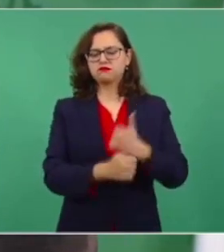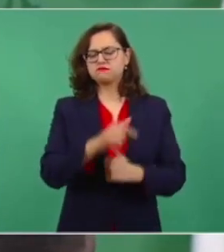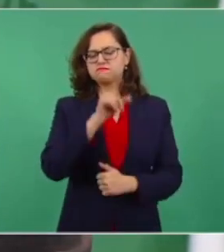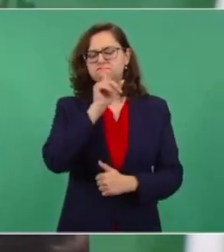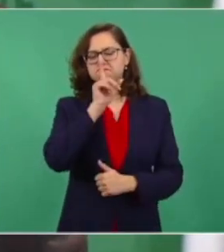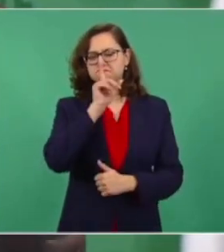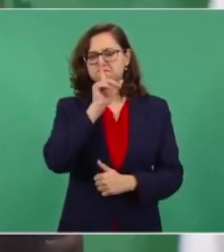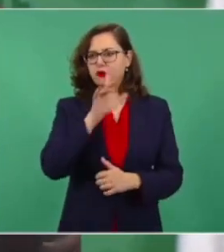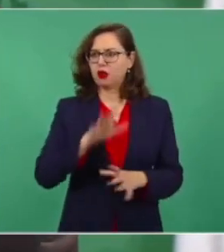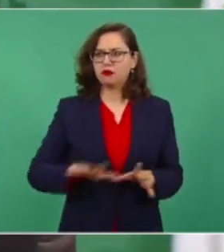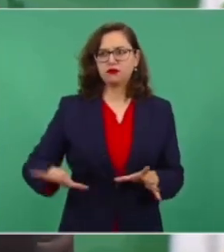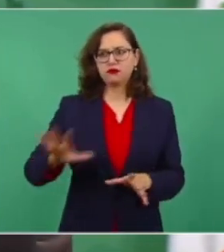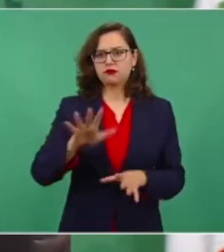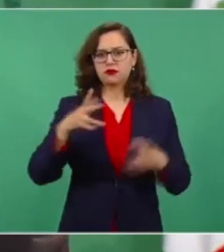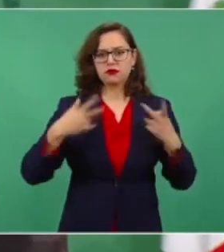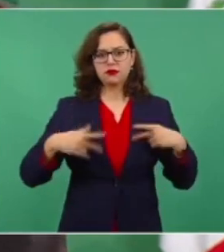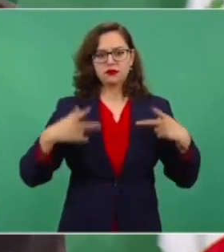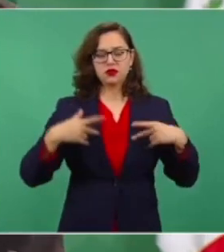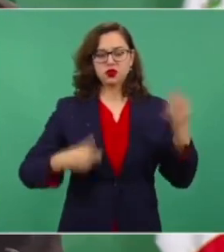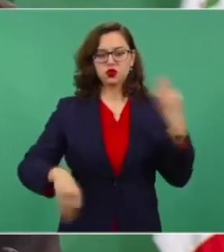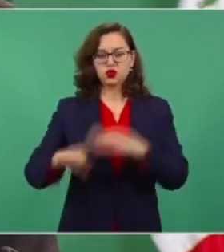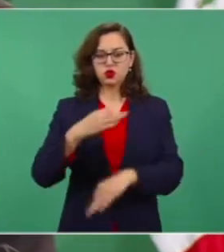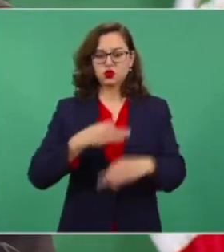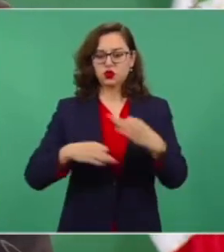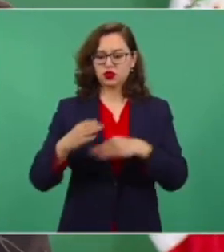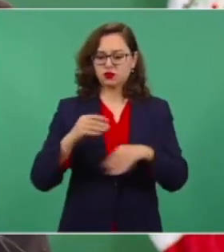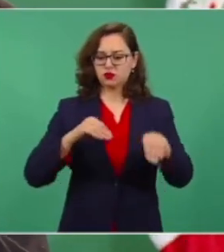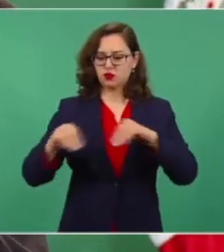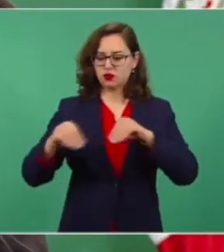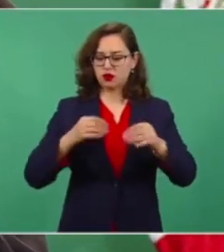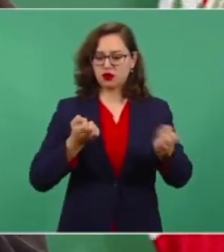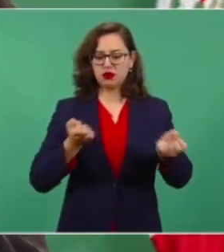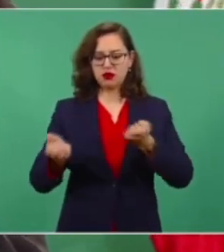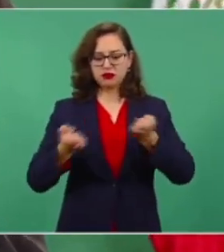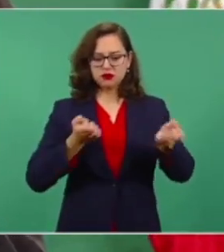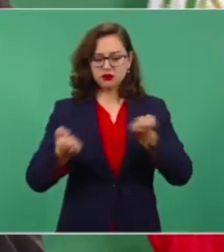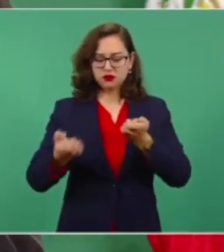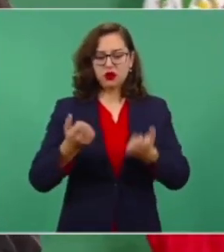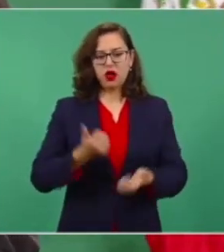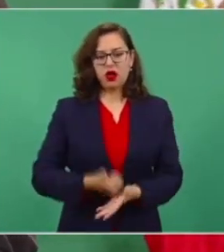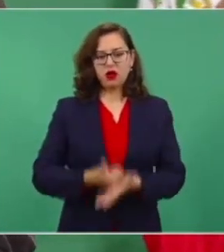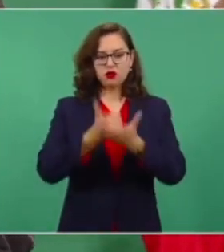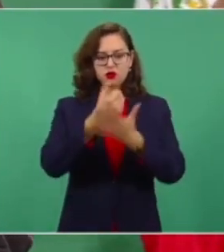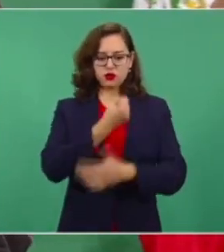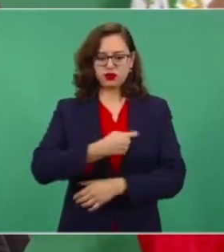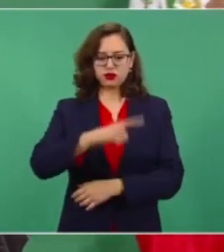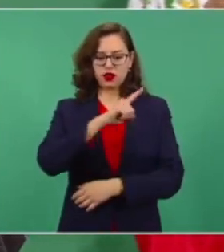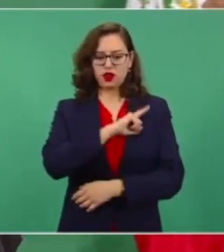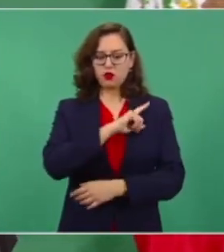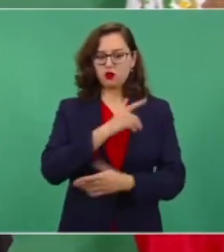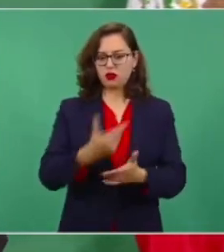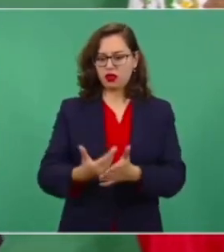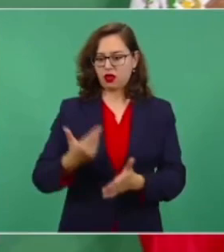sino por la salud. Es medicina preventiva. Tenemos que